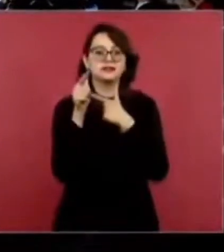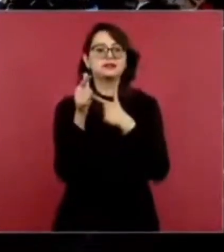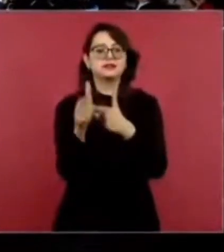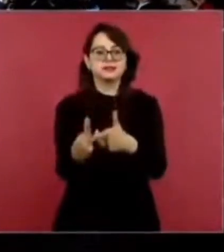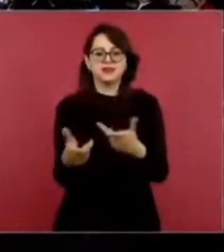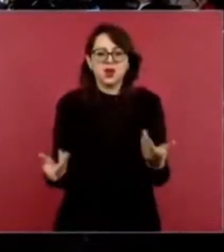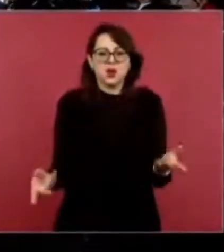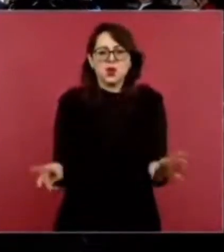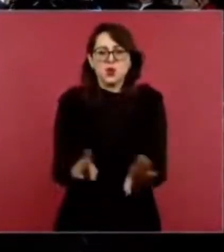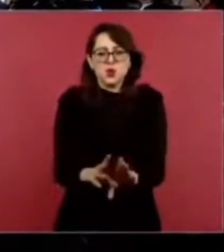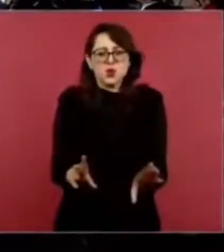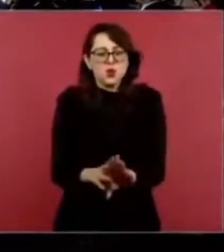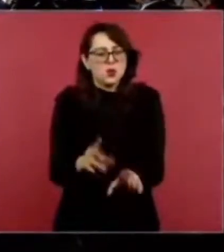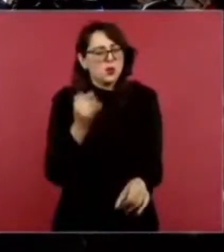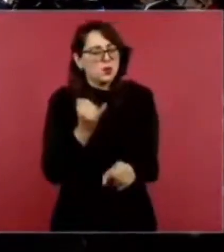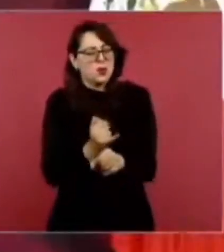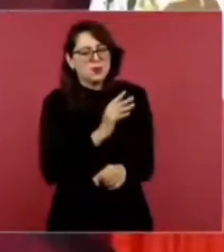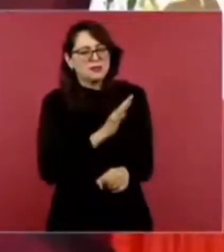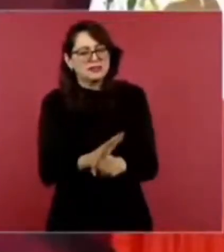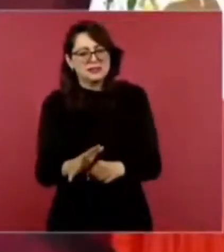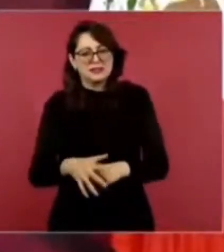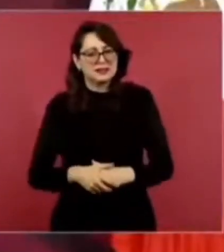¿Cómo es eso?